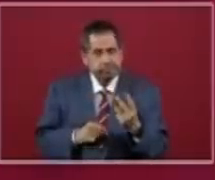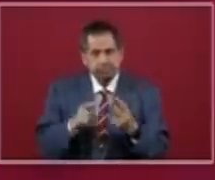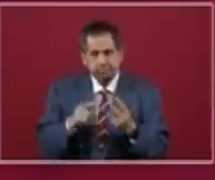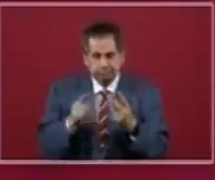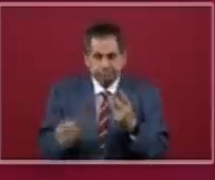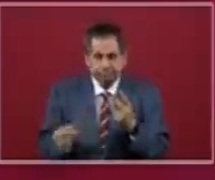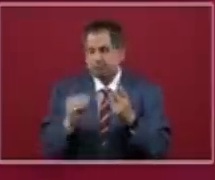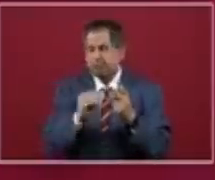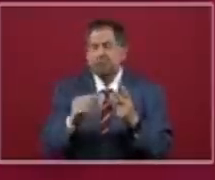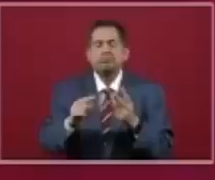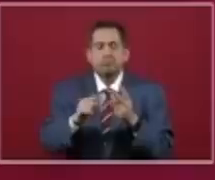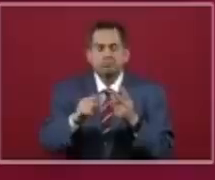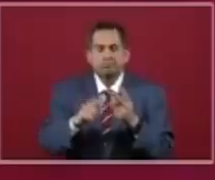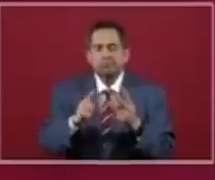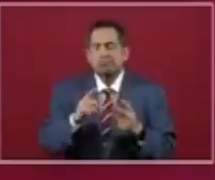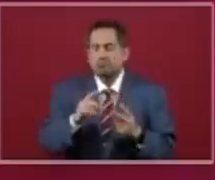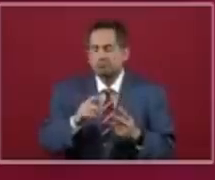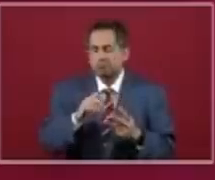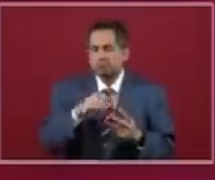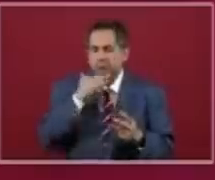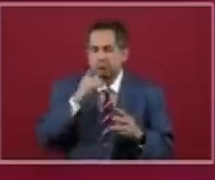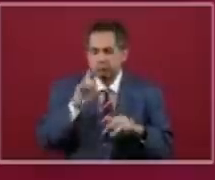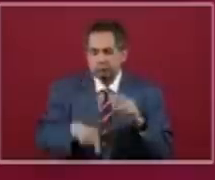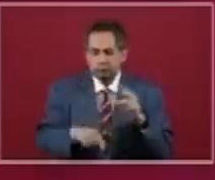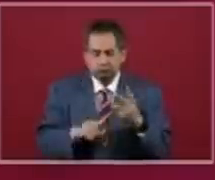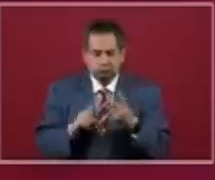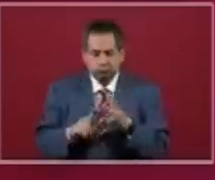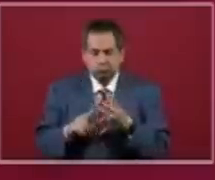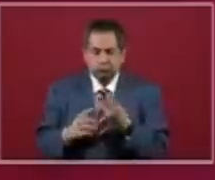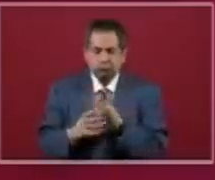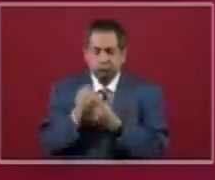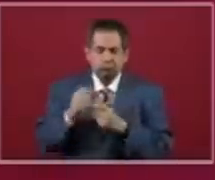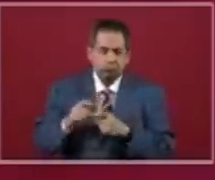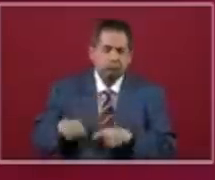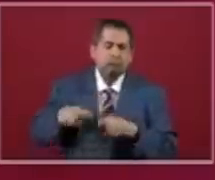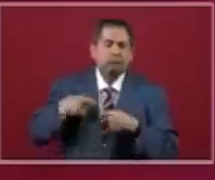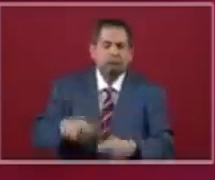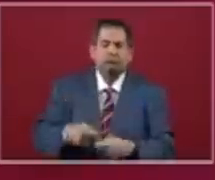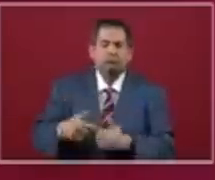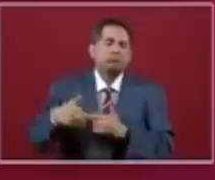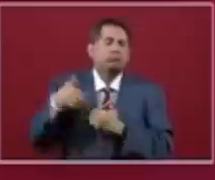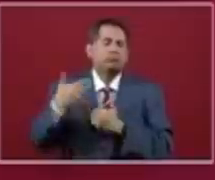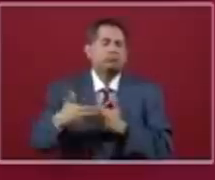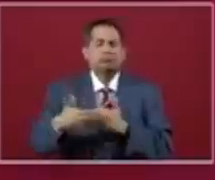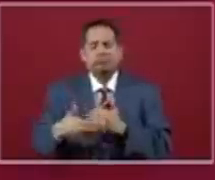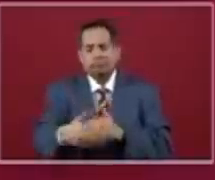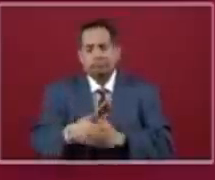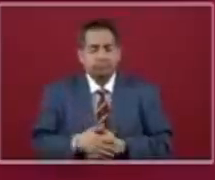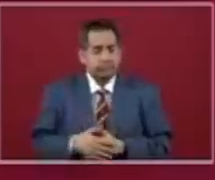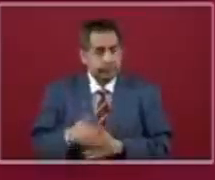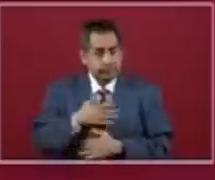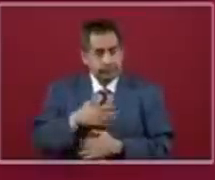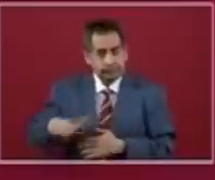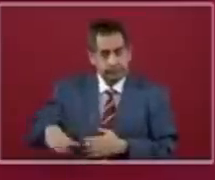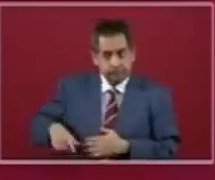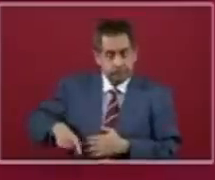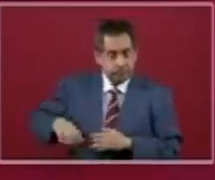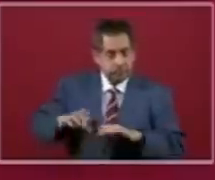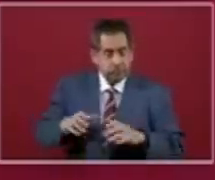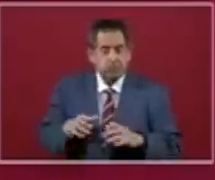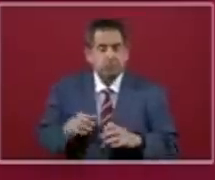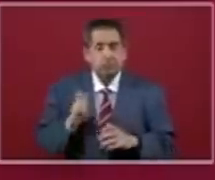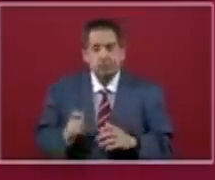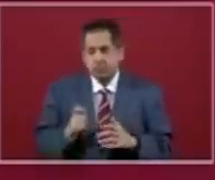otra aportación, el otro legado que vamos a dejar en un gobierno